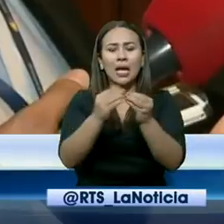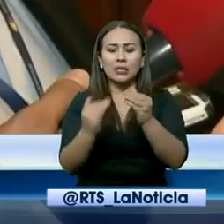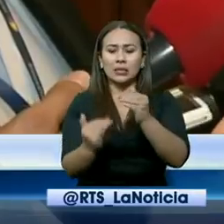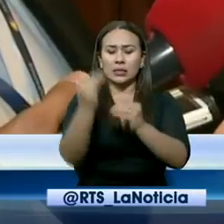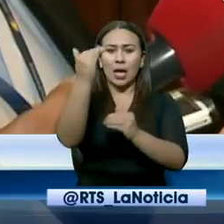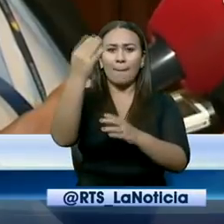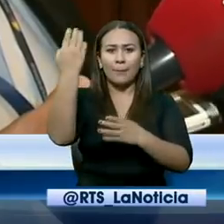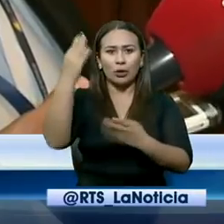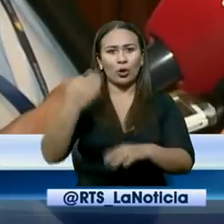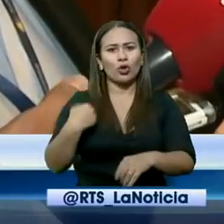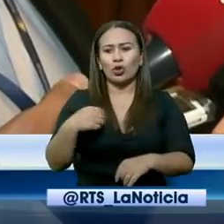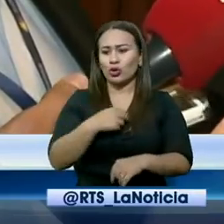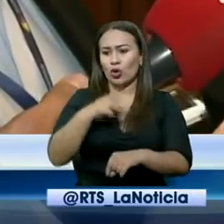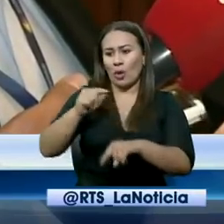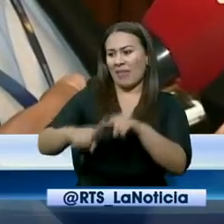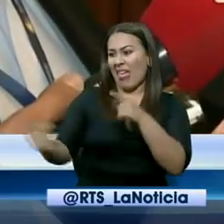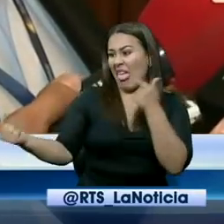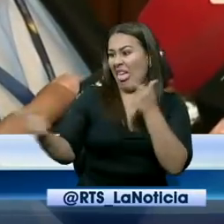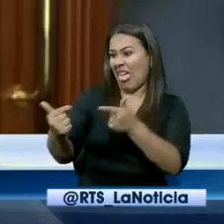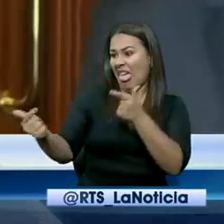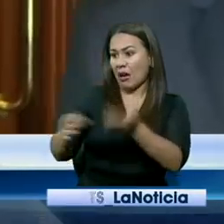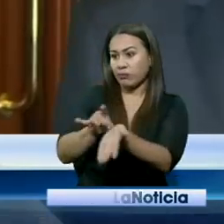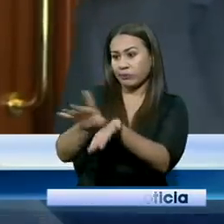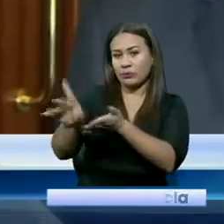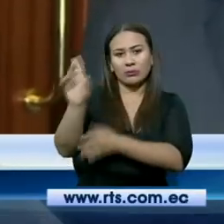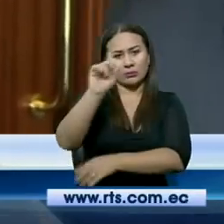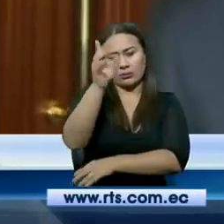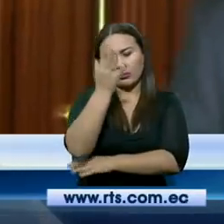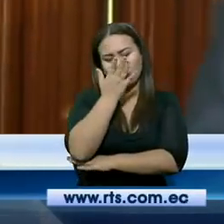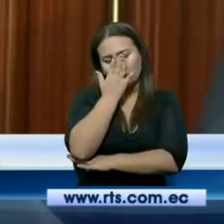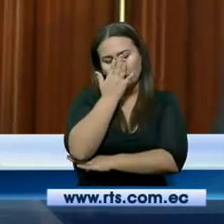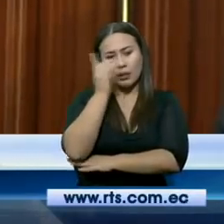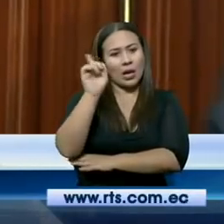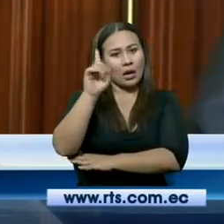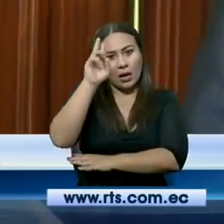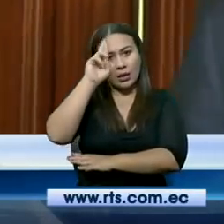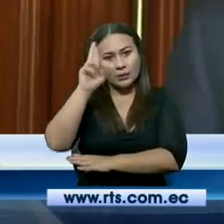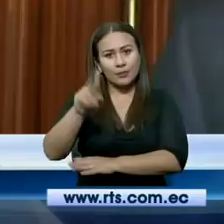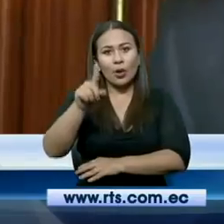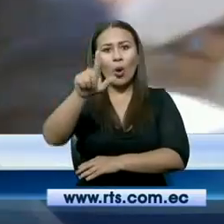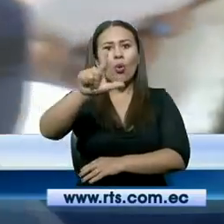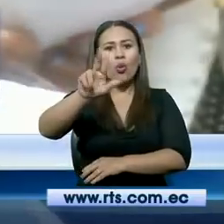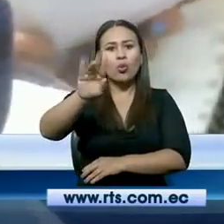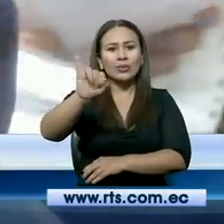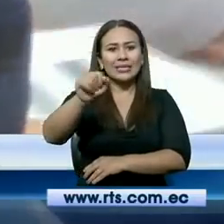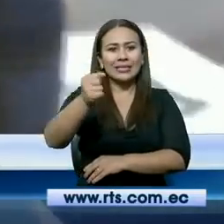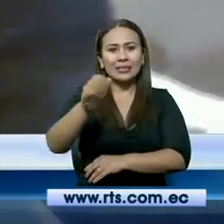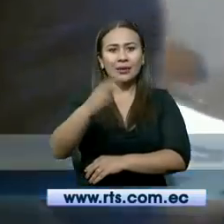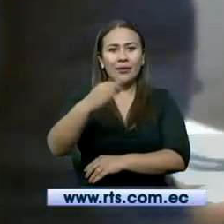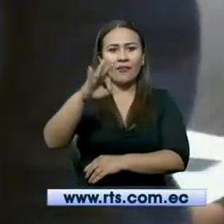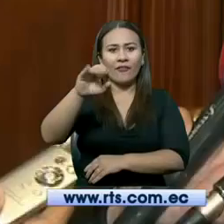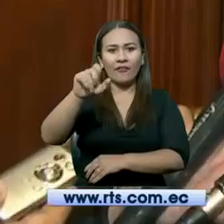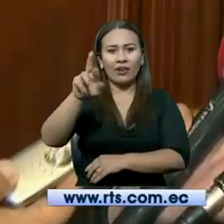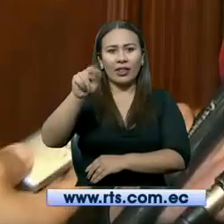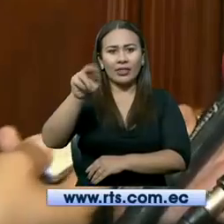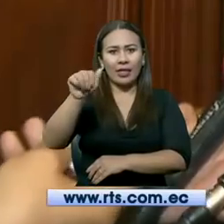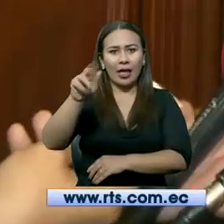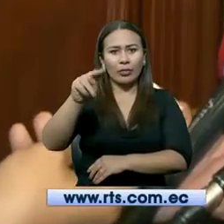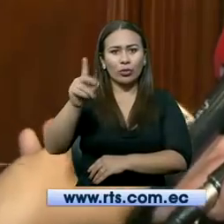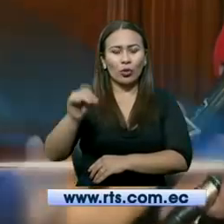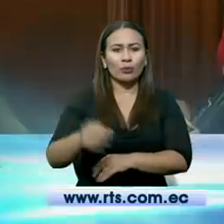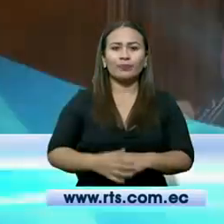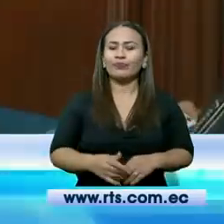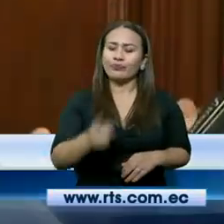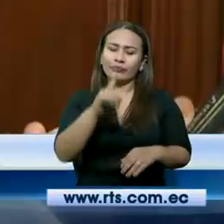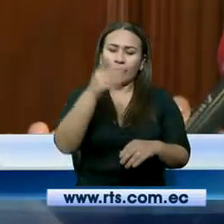podemos agredirnos, no podemos descalificarnos. Sanción con la que no está de acuerdo Luis Fernando Torres, quien se opuso a la decisión. No fue